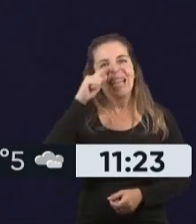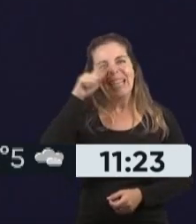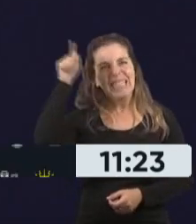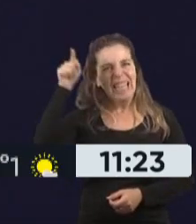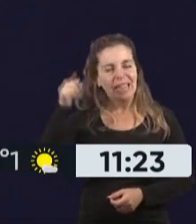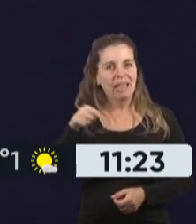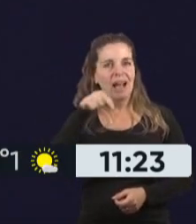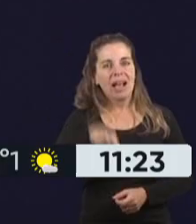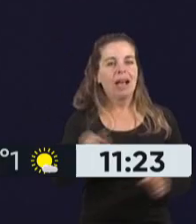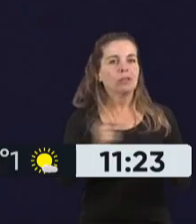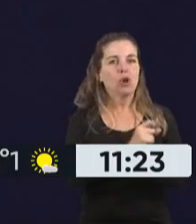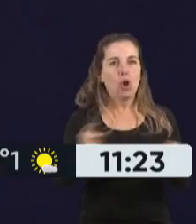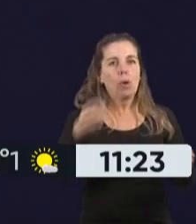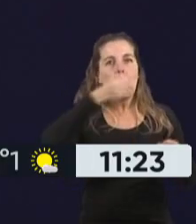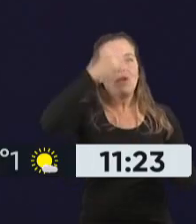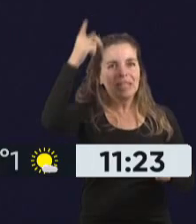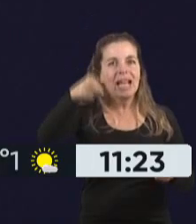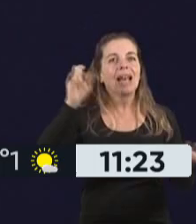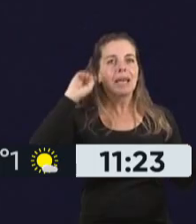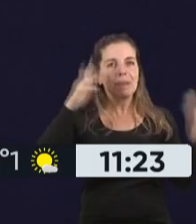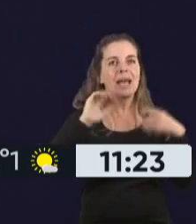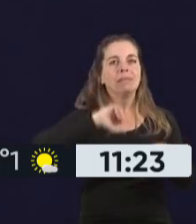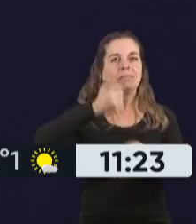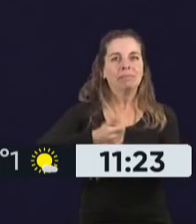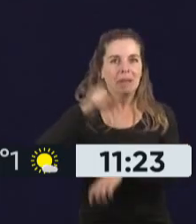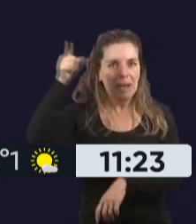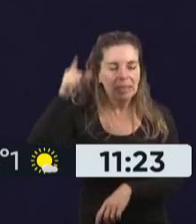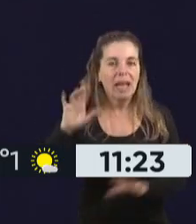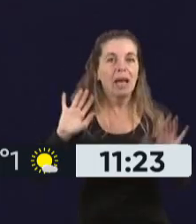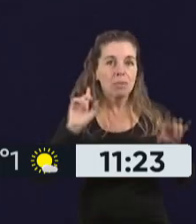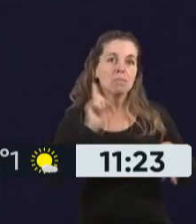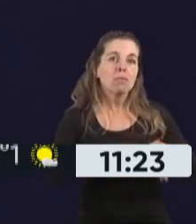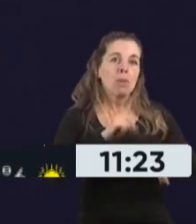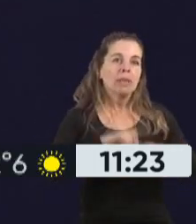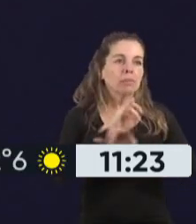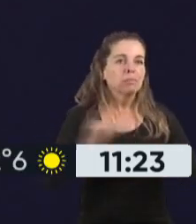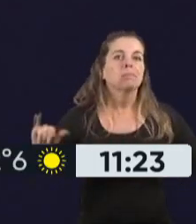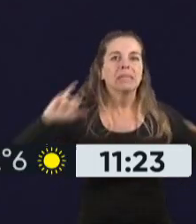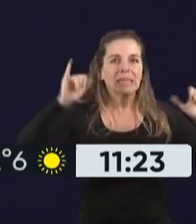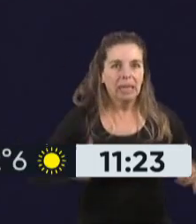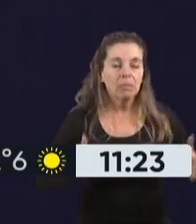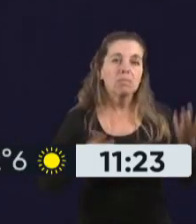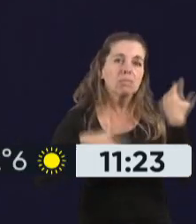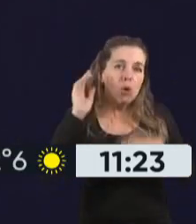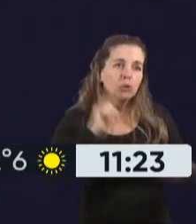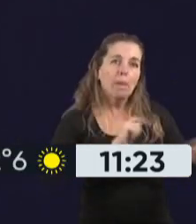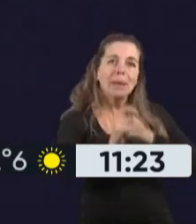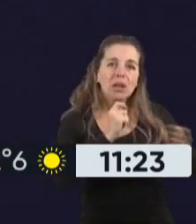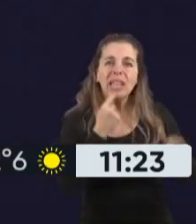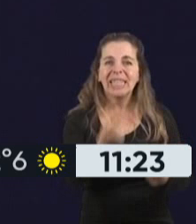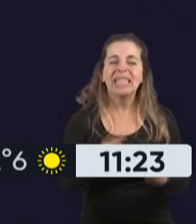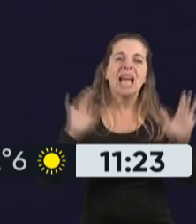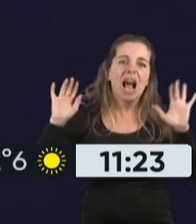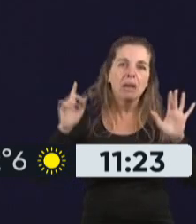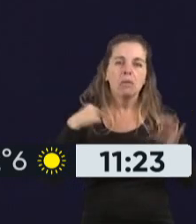habíamos confirmado la presencia y cuando nos la confirmamos oficialmente, muchos habían dicho que no íbamos a ir al G7, que no